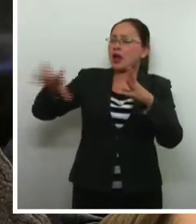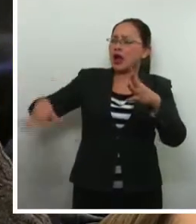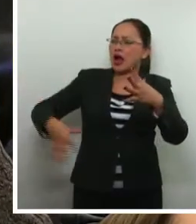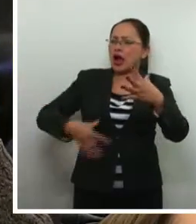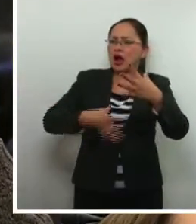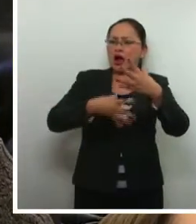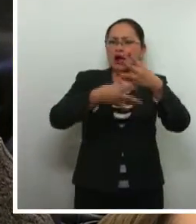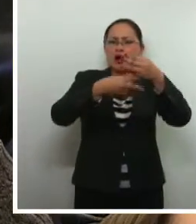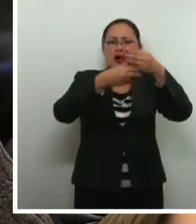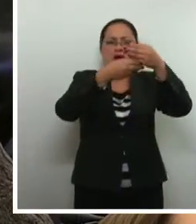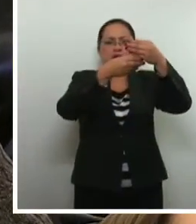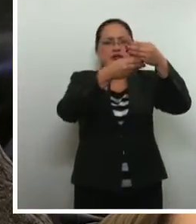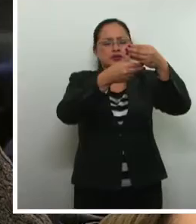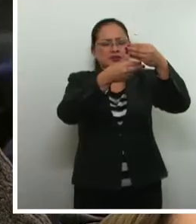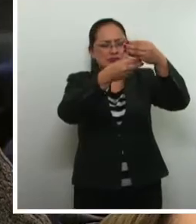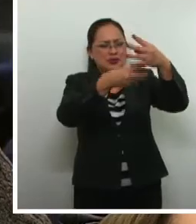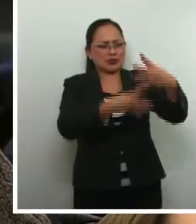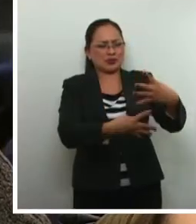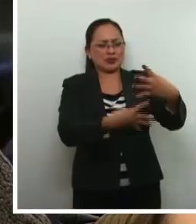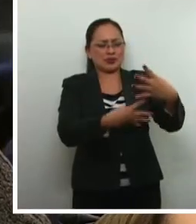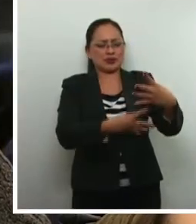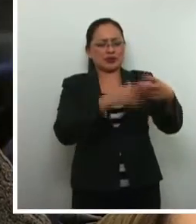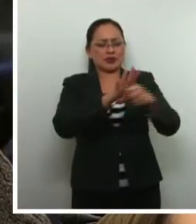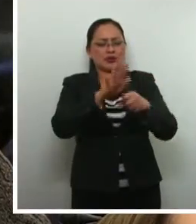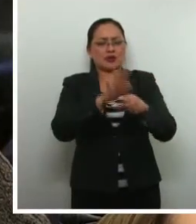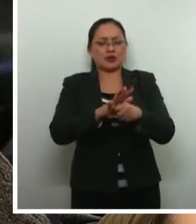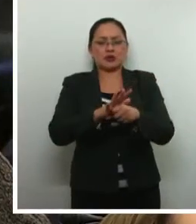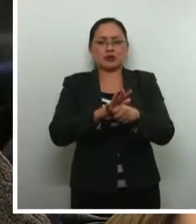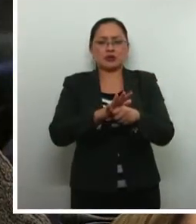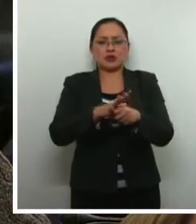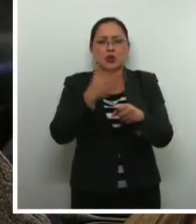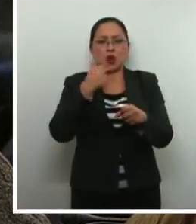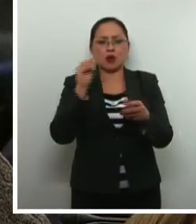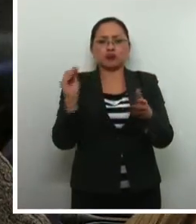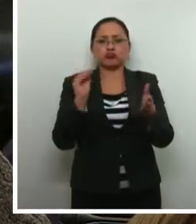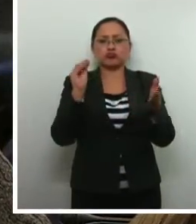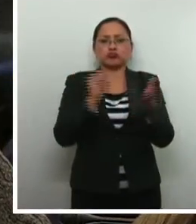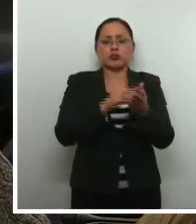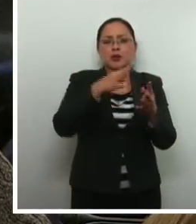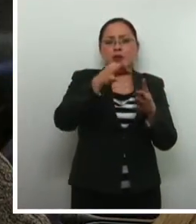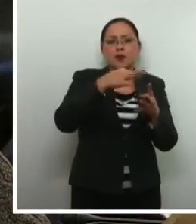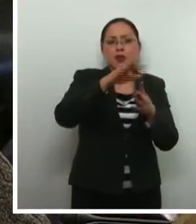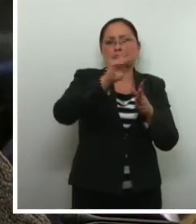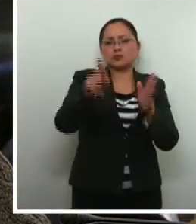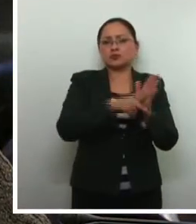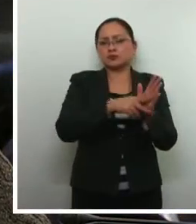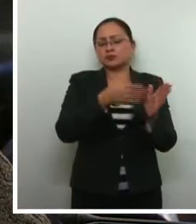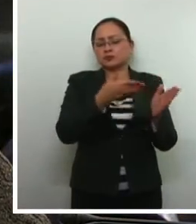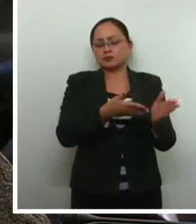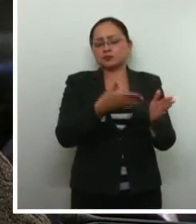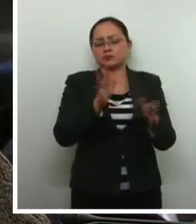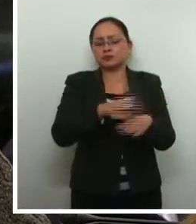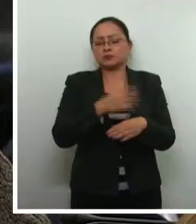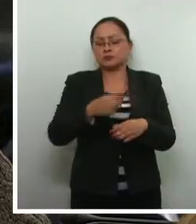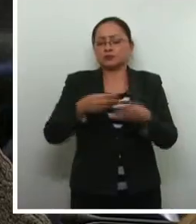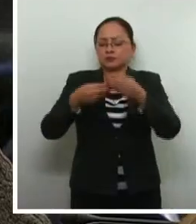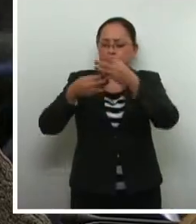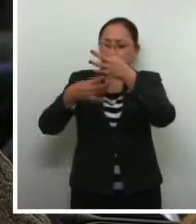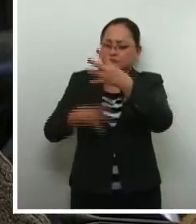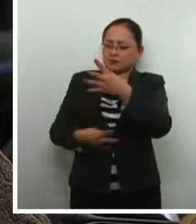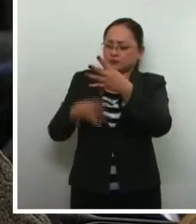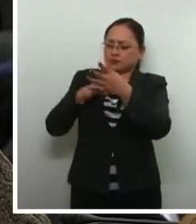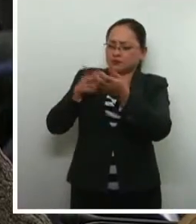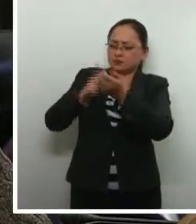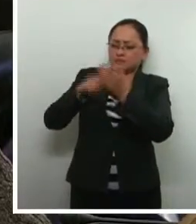resulta que no considera las reservas, porque ya en la mega reserva viene el